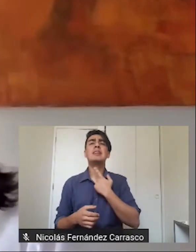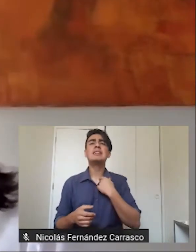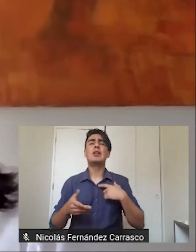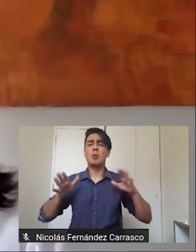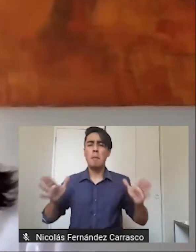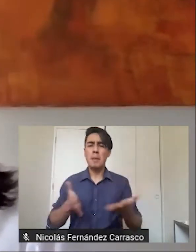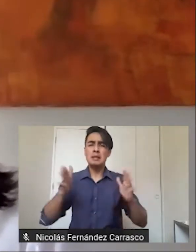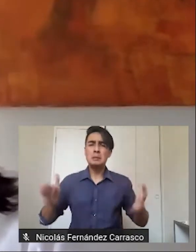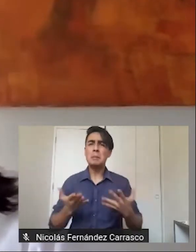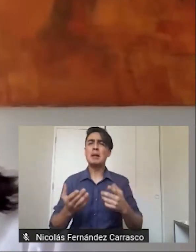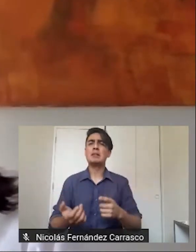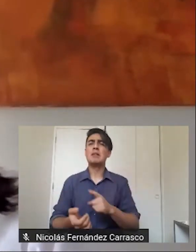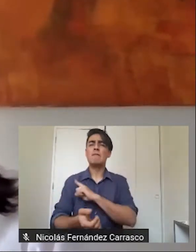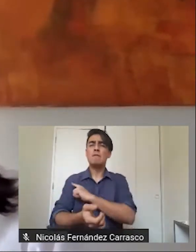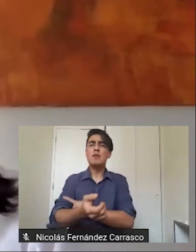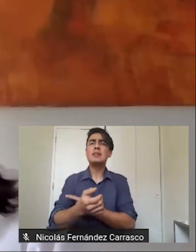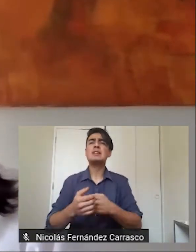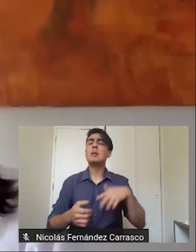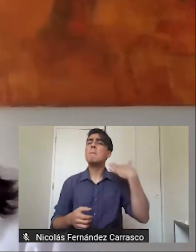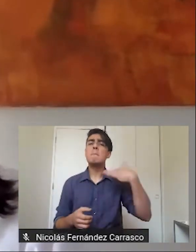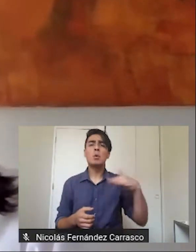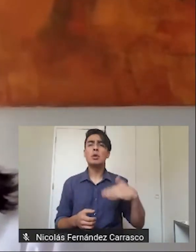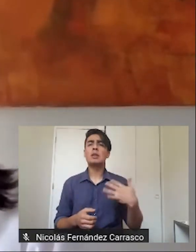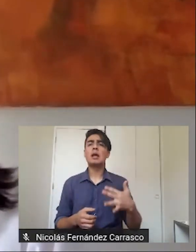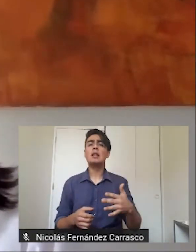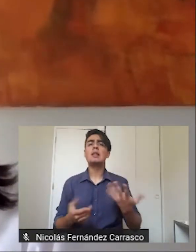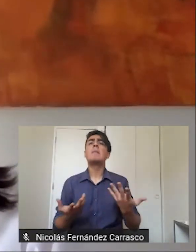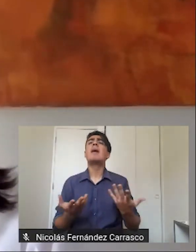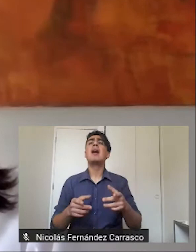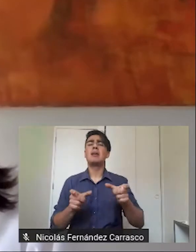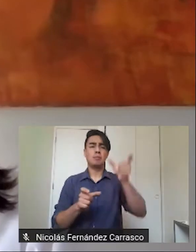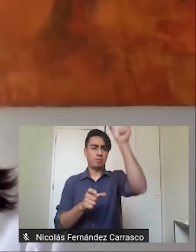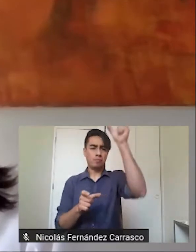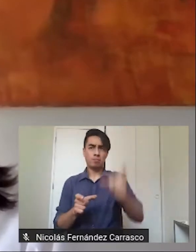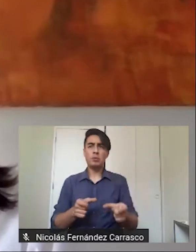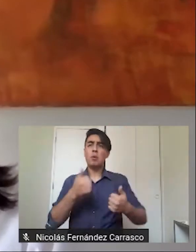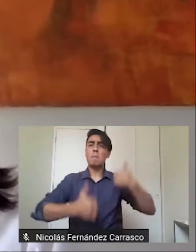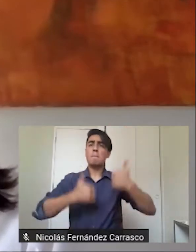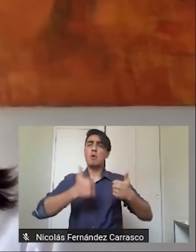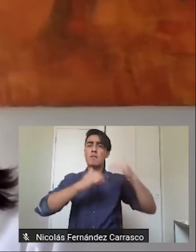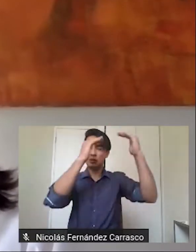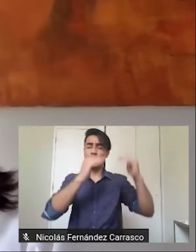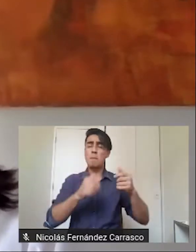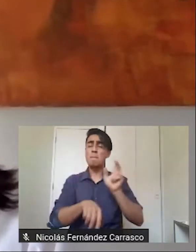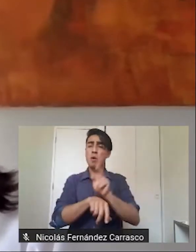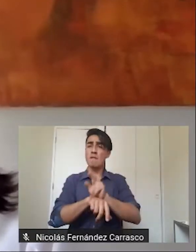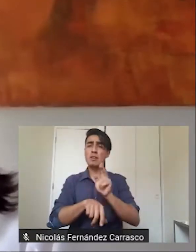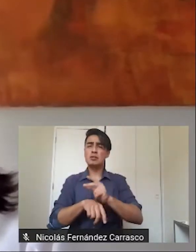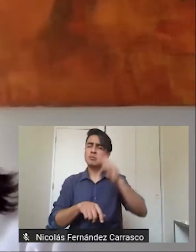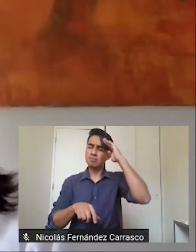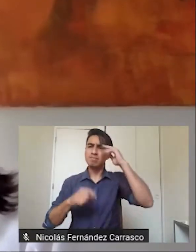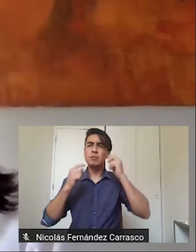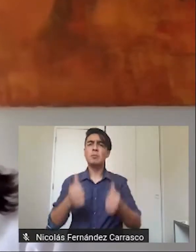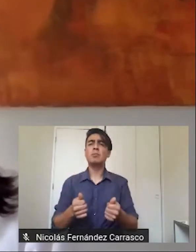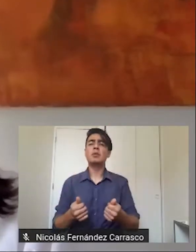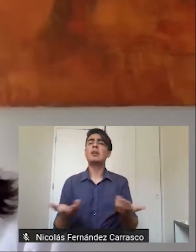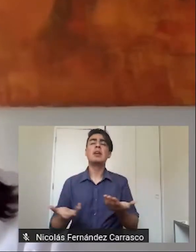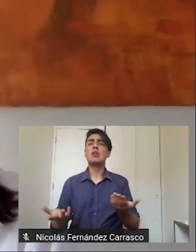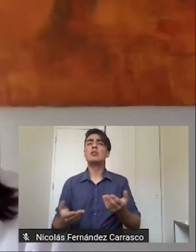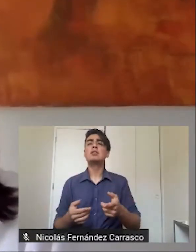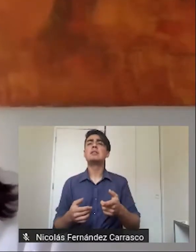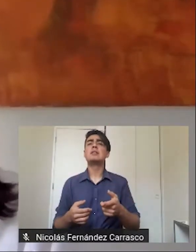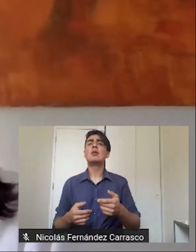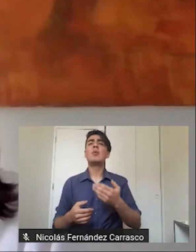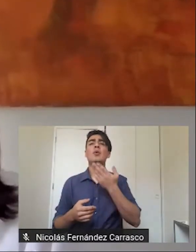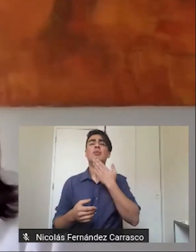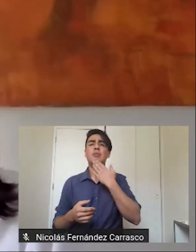sentido sociocrítico. Estamos seguros que la formación inicial docente debe promover profesores que sean